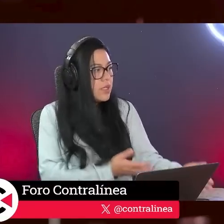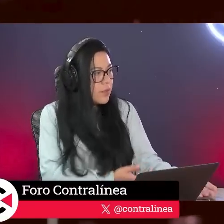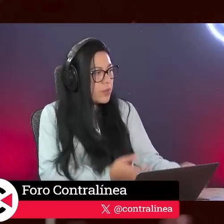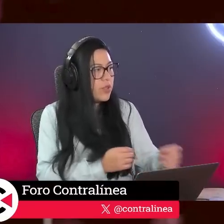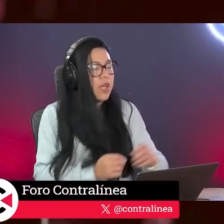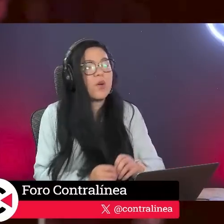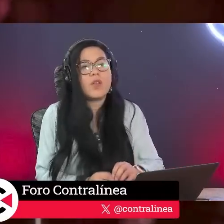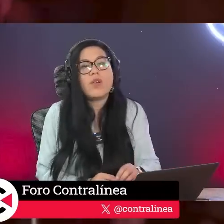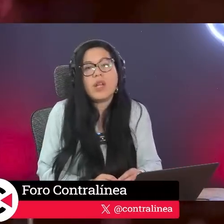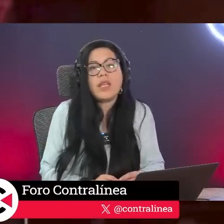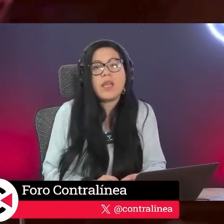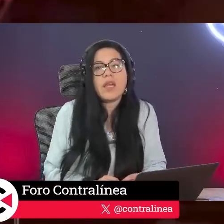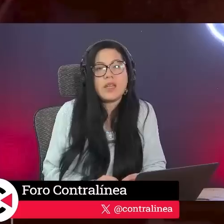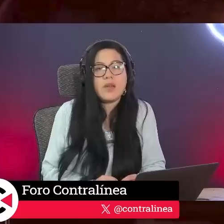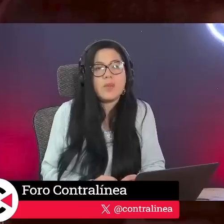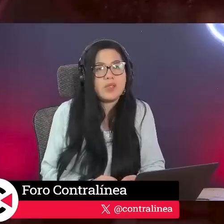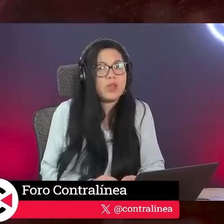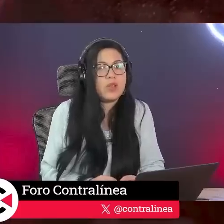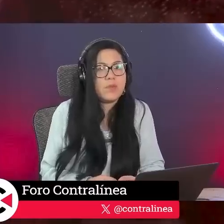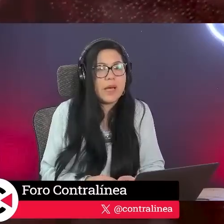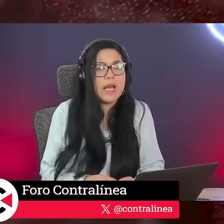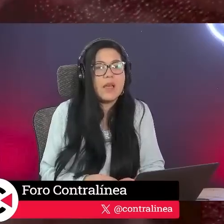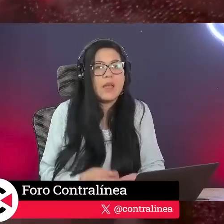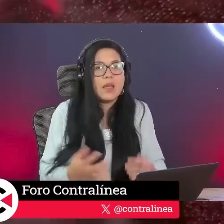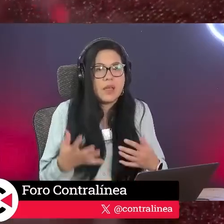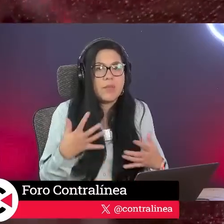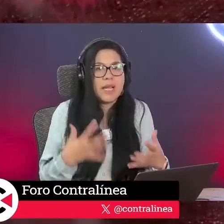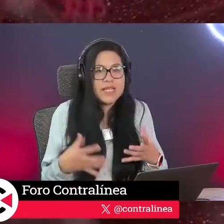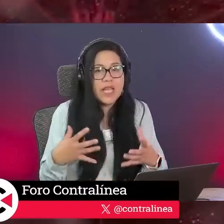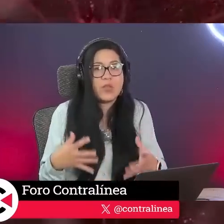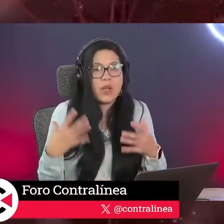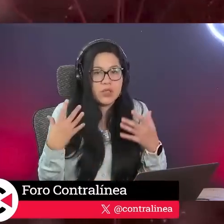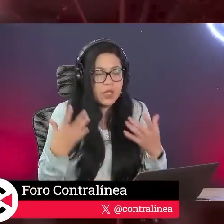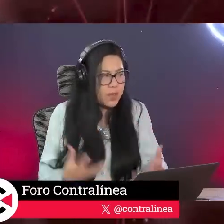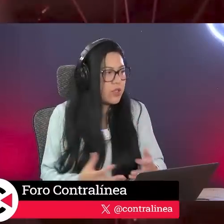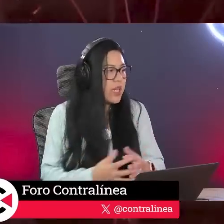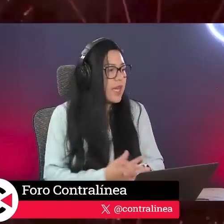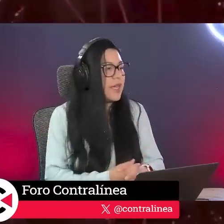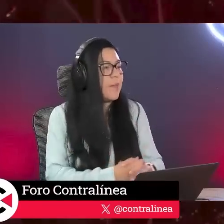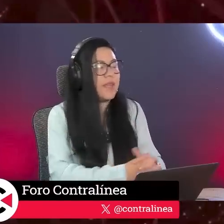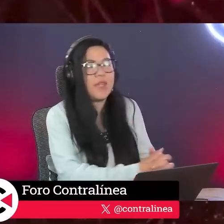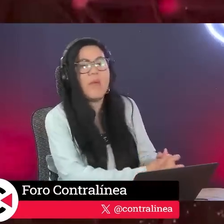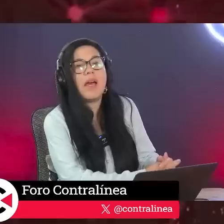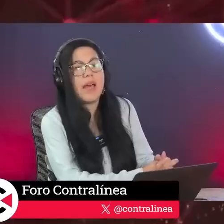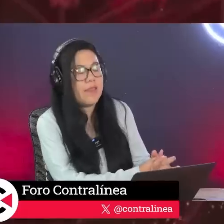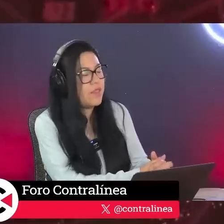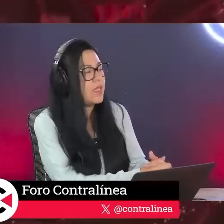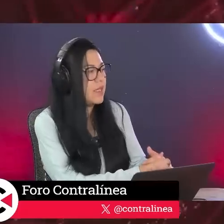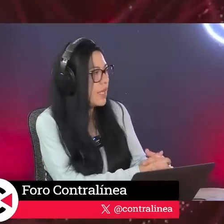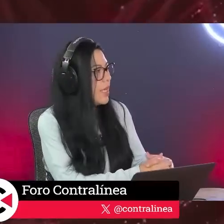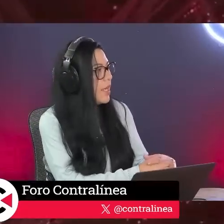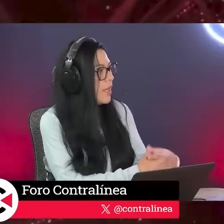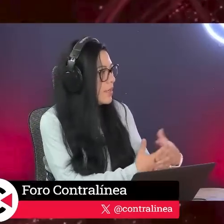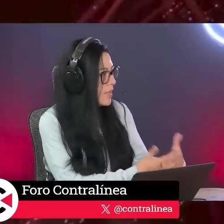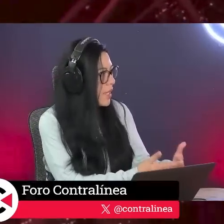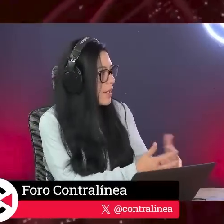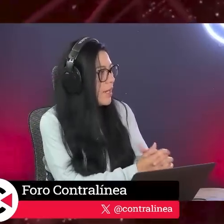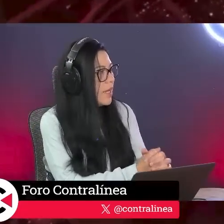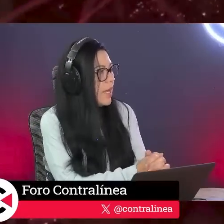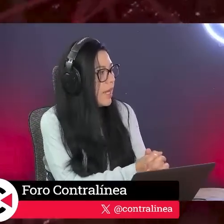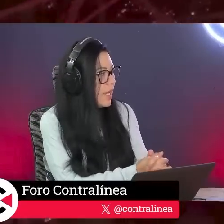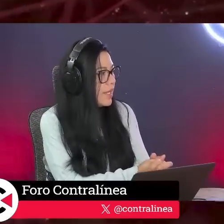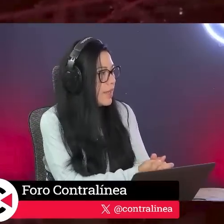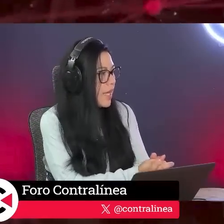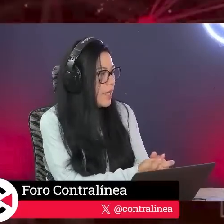Manero se puso de acuerdo con ella y pues todo va marchando en los términos que ella planteaba antes de